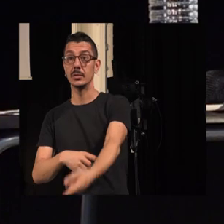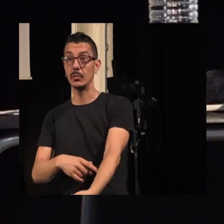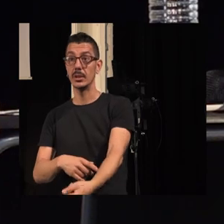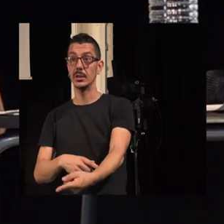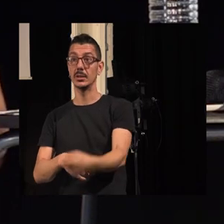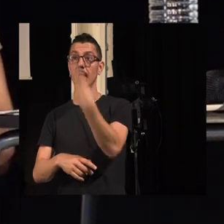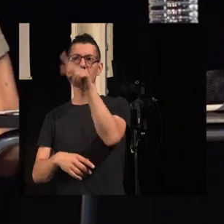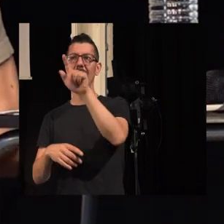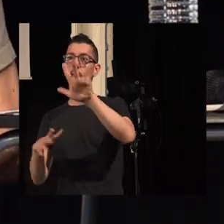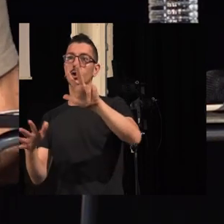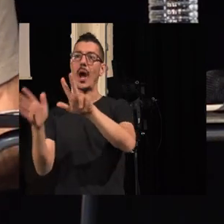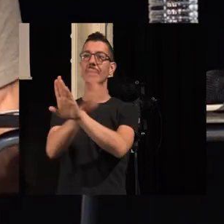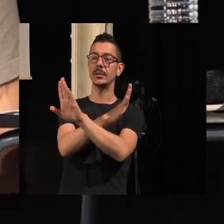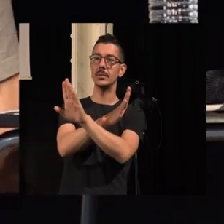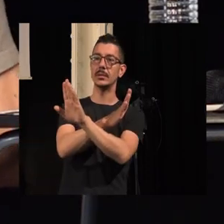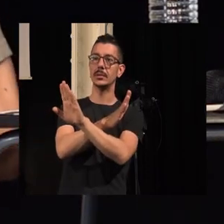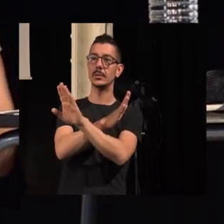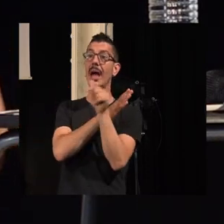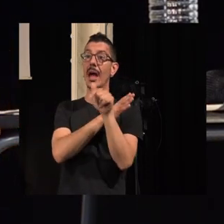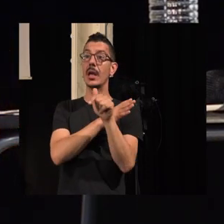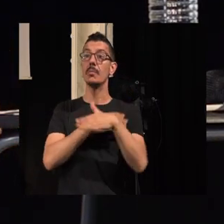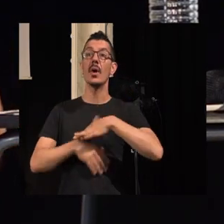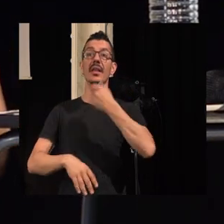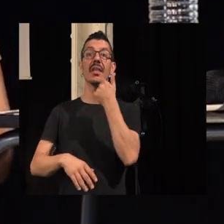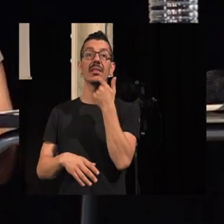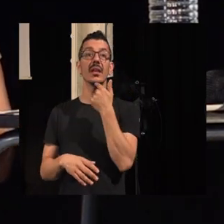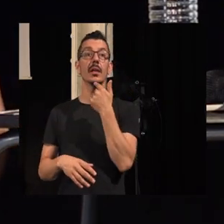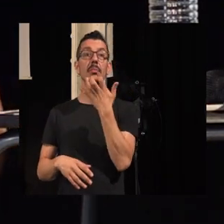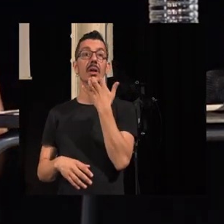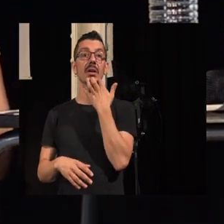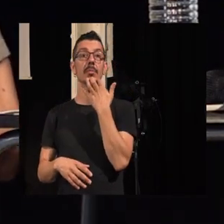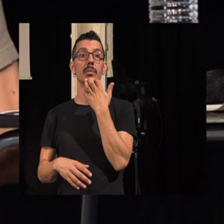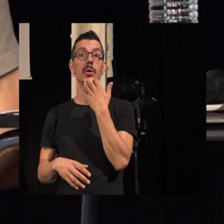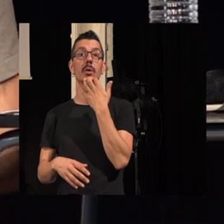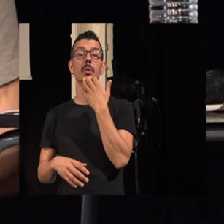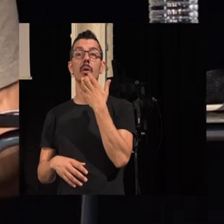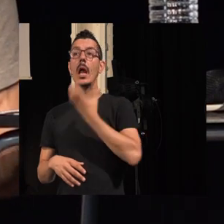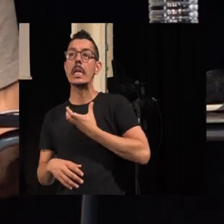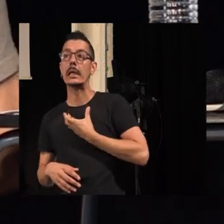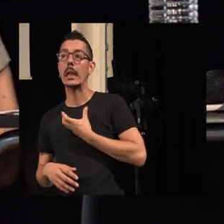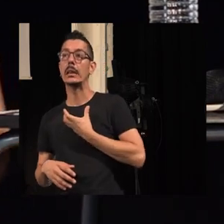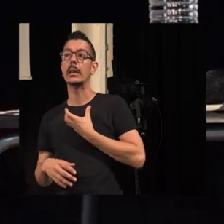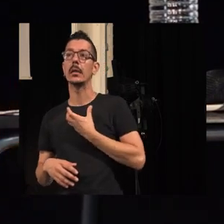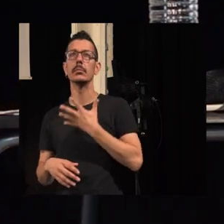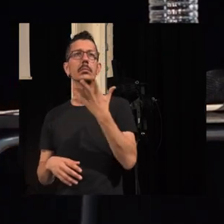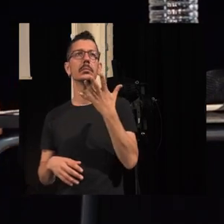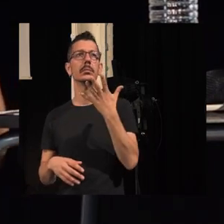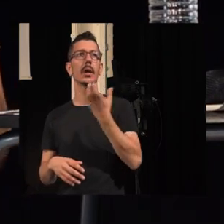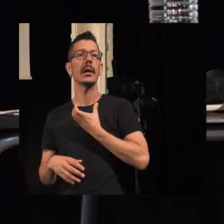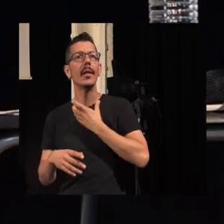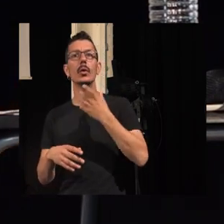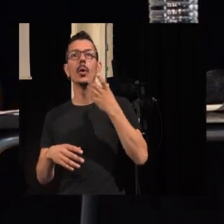2018, en que sea posible decir una alcaldería quiso hacer trabajo